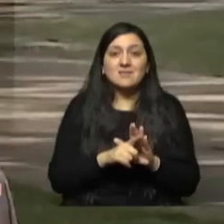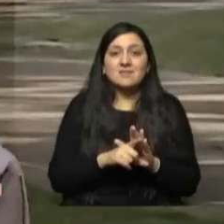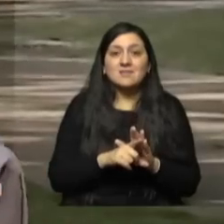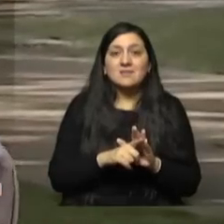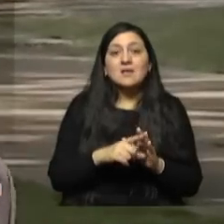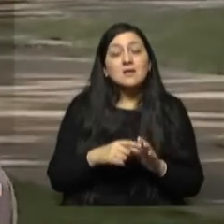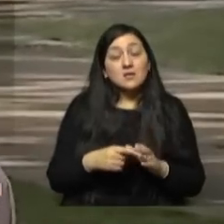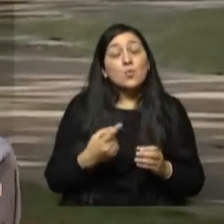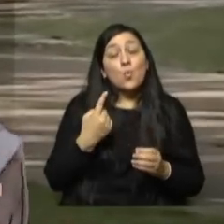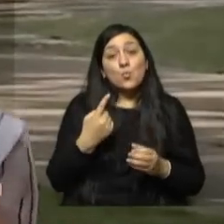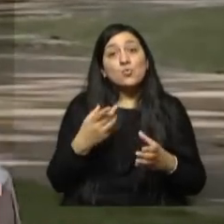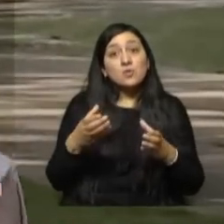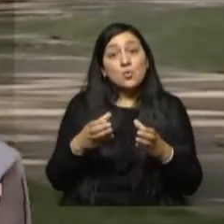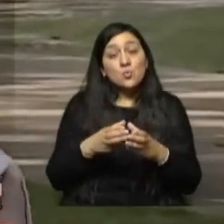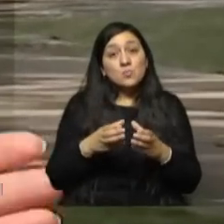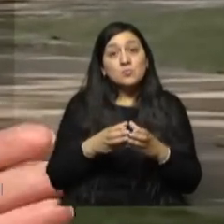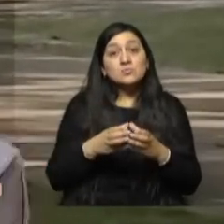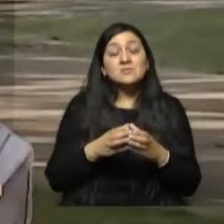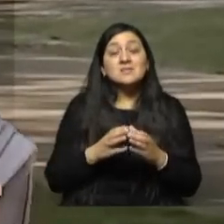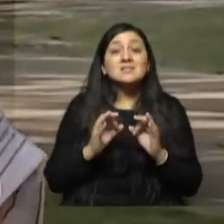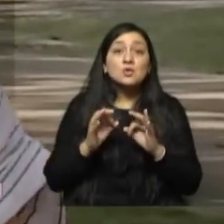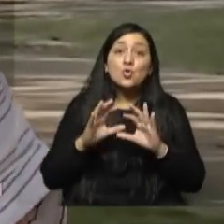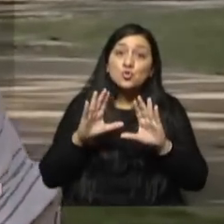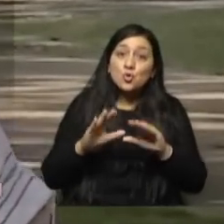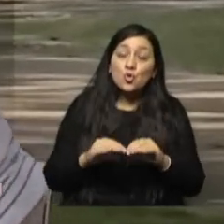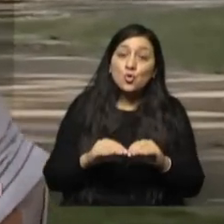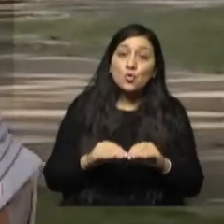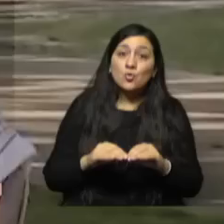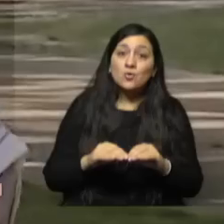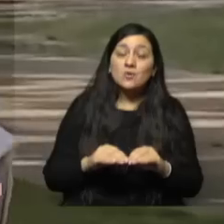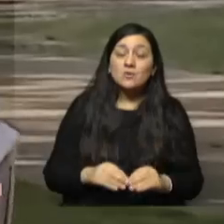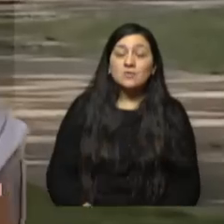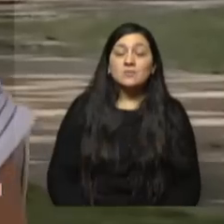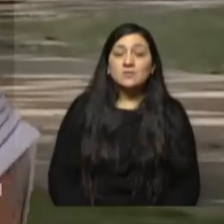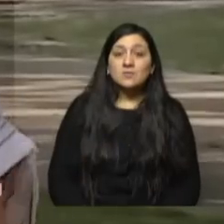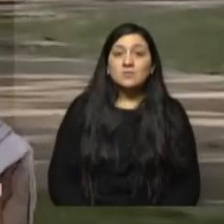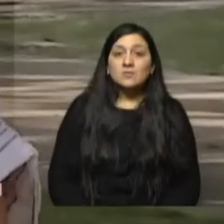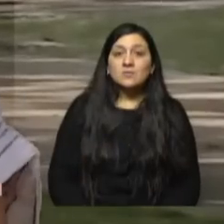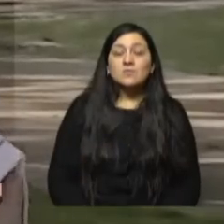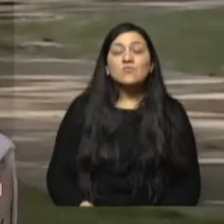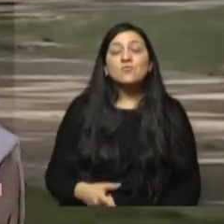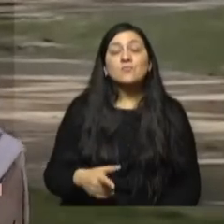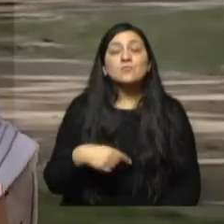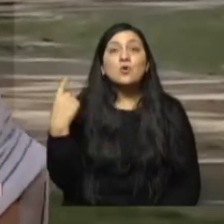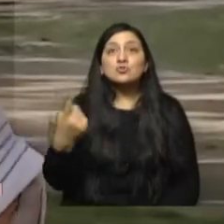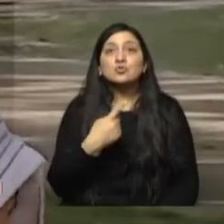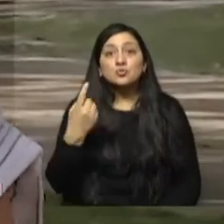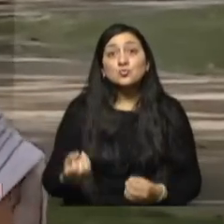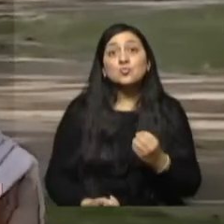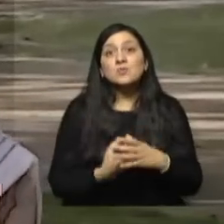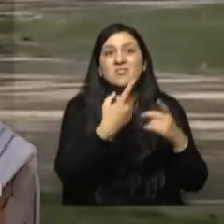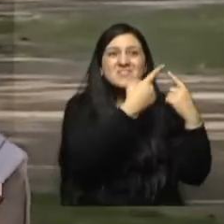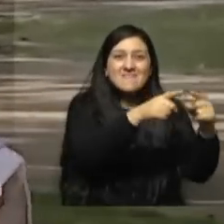una de las vertientes en la que derivó todo eso fue justamente conformarnos